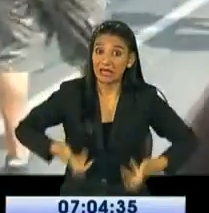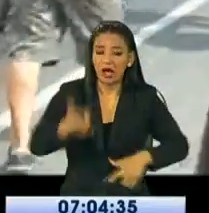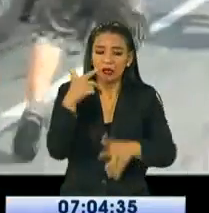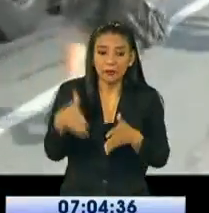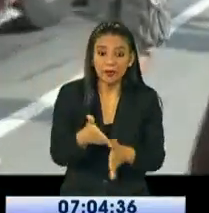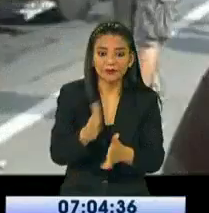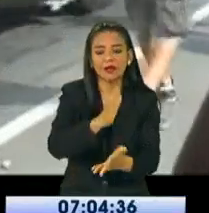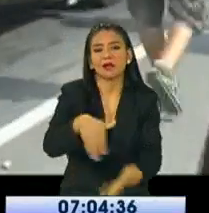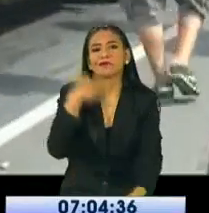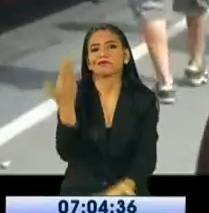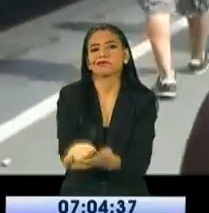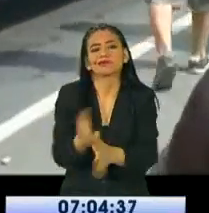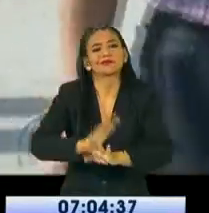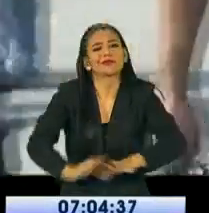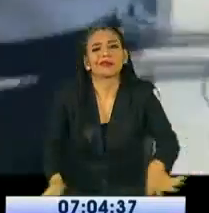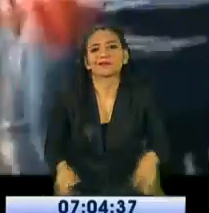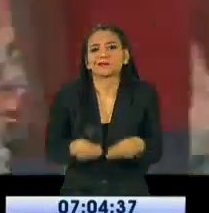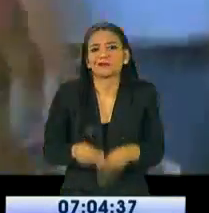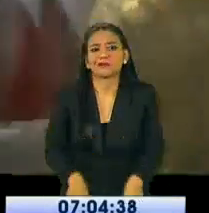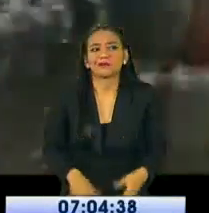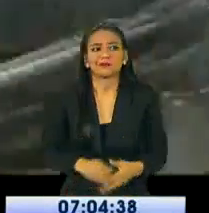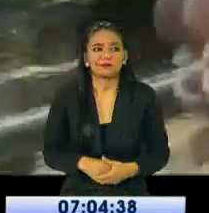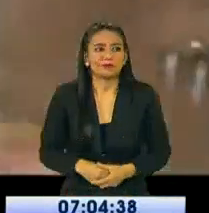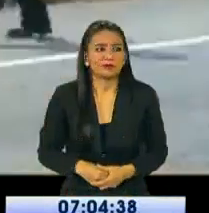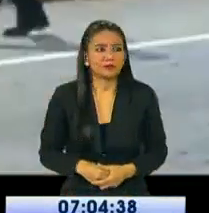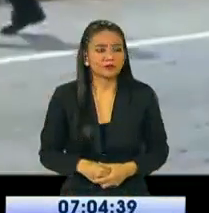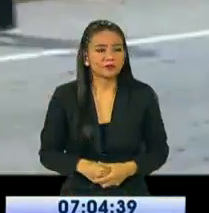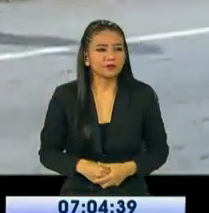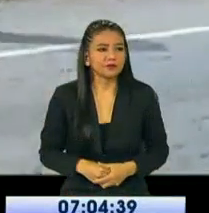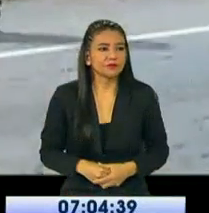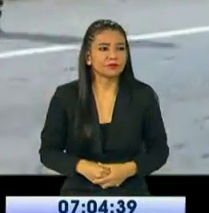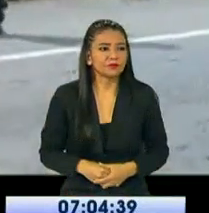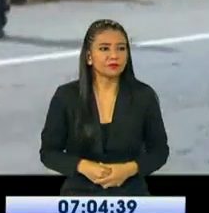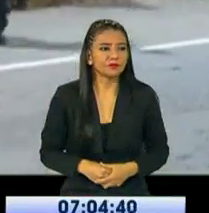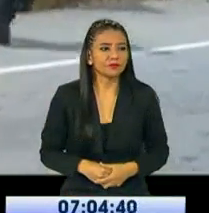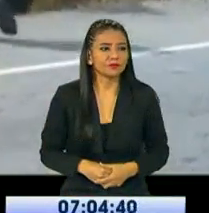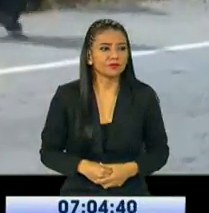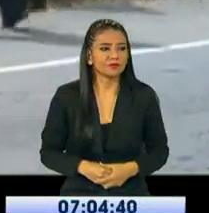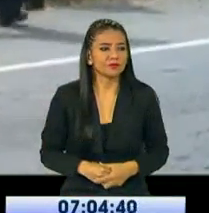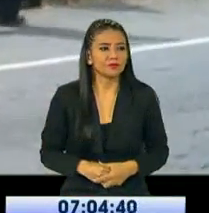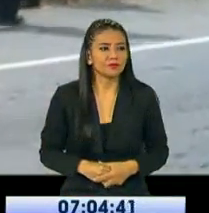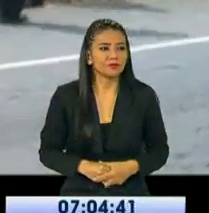viró. Eso fue todo lo que ha pasado. Desde la provincia de Manabí informó Johnny Armendariz.